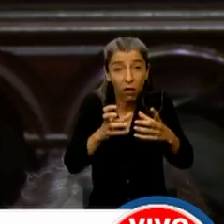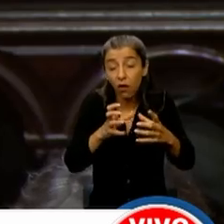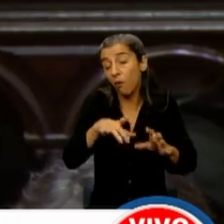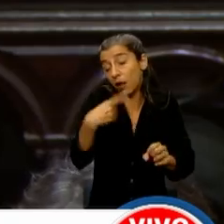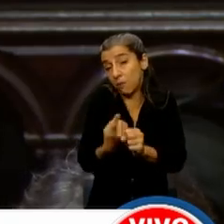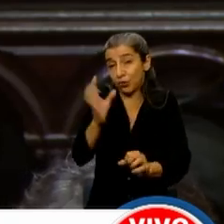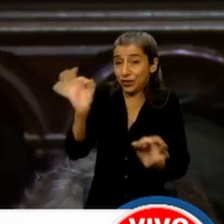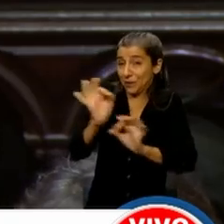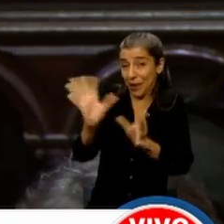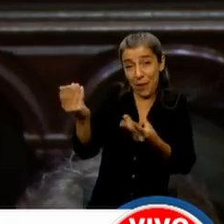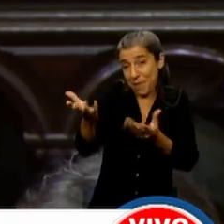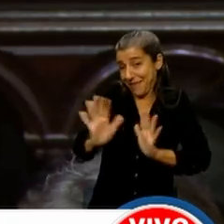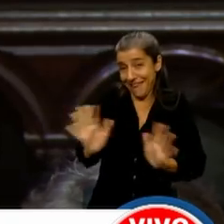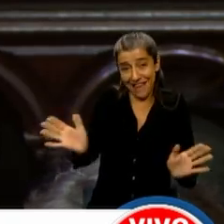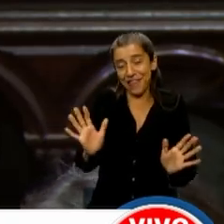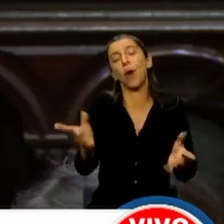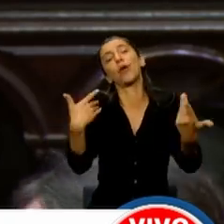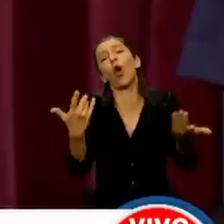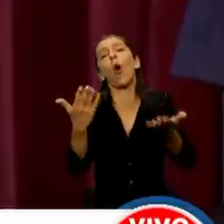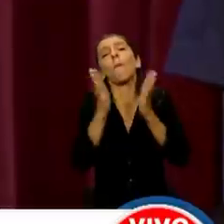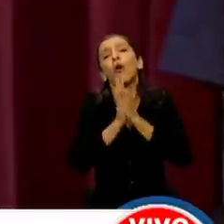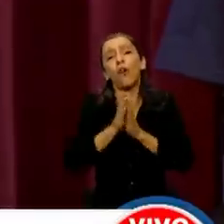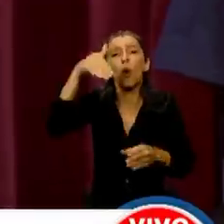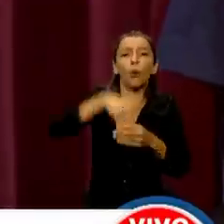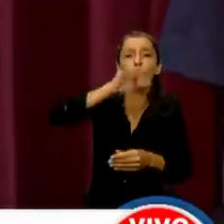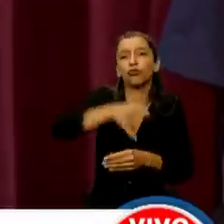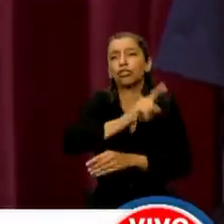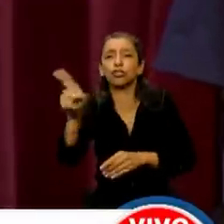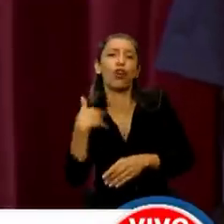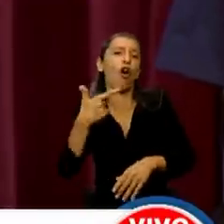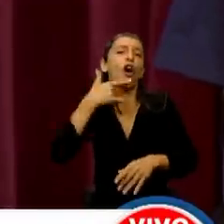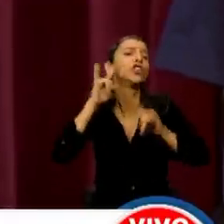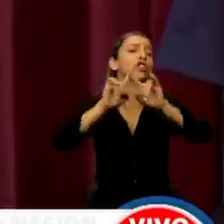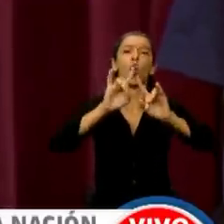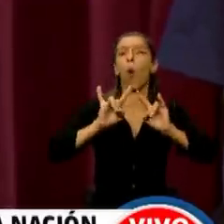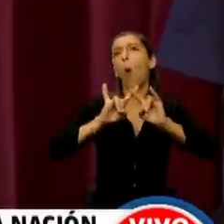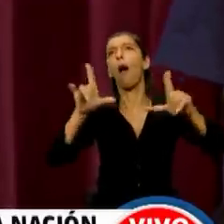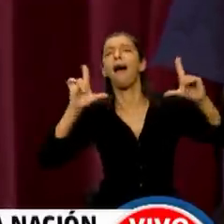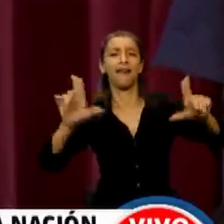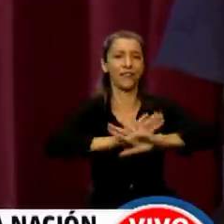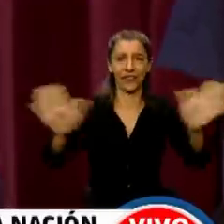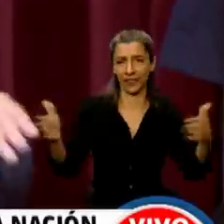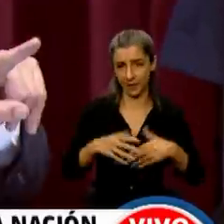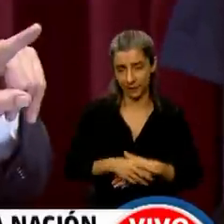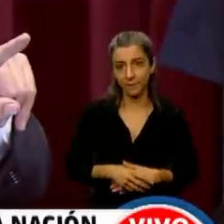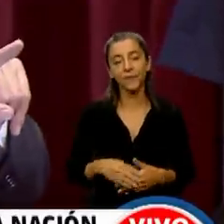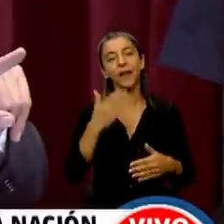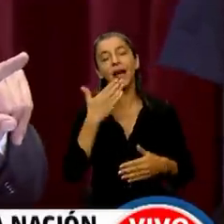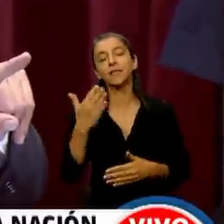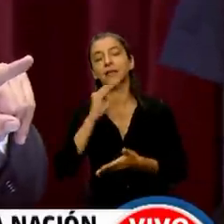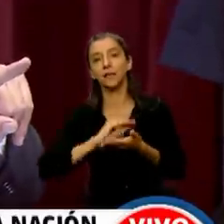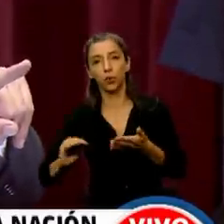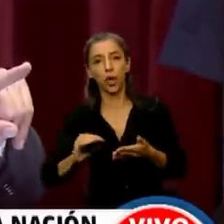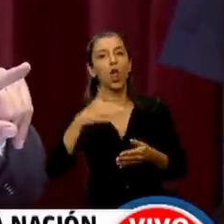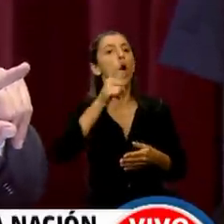sí o por no y terminemos el show por favor gracias diputados en el uso de la palabra el diputado mario